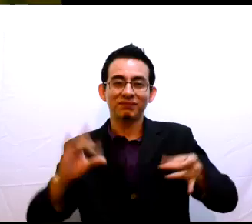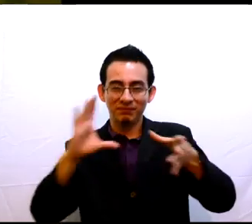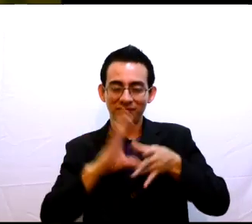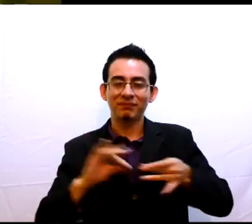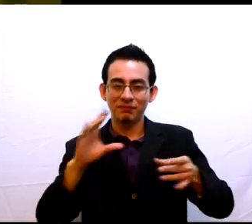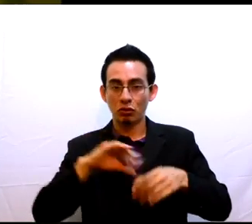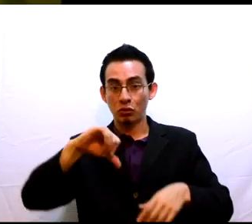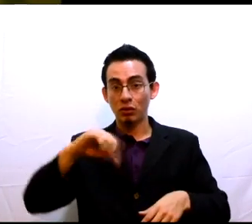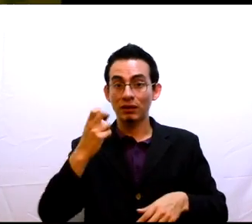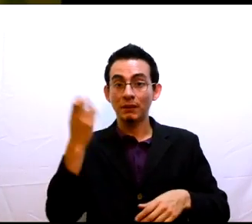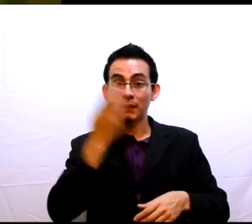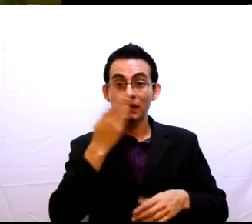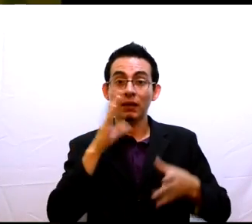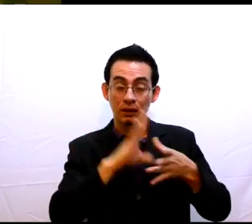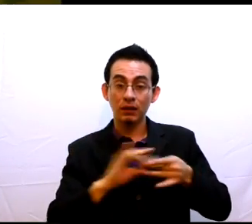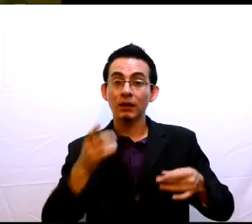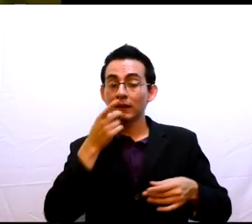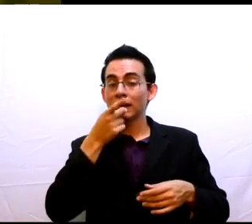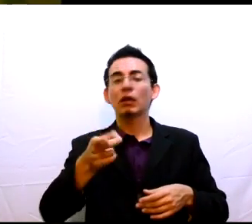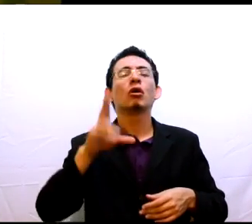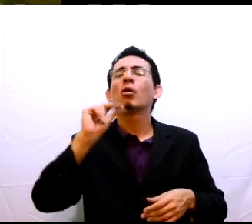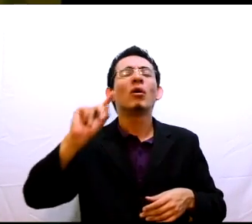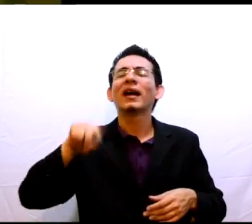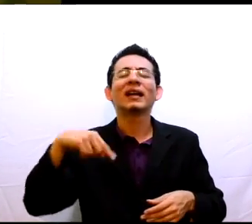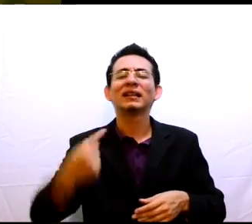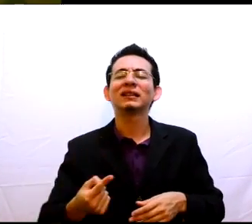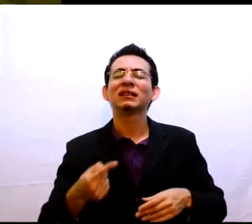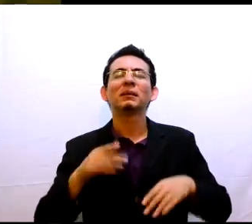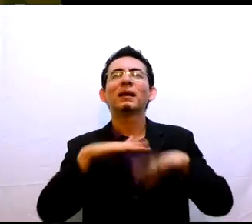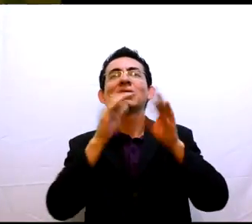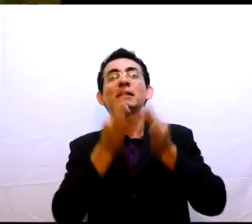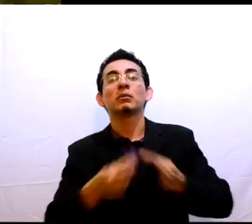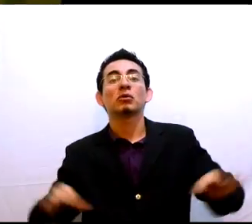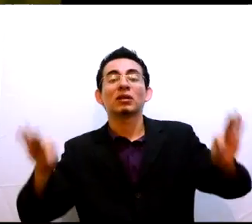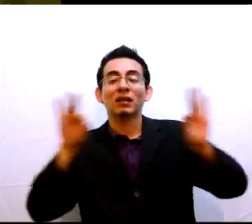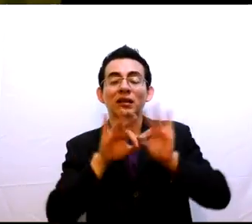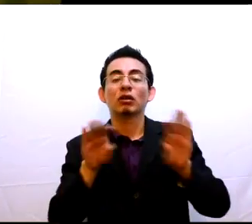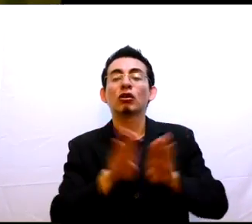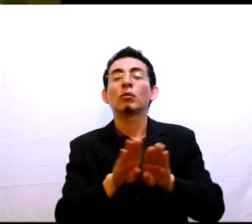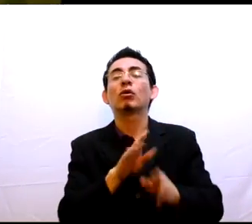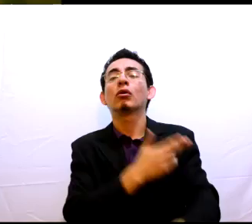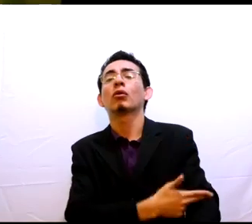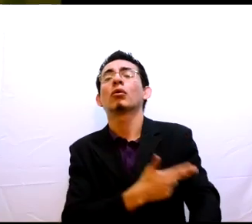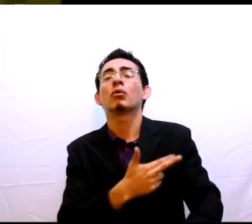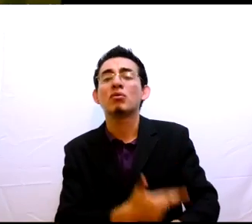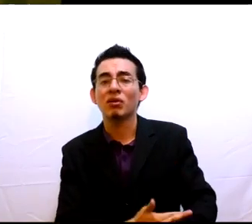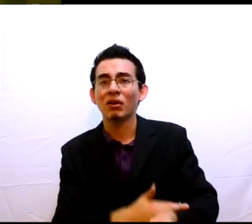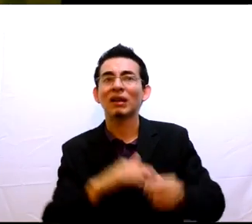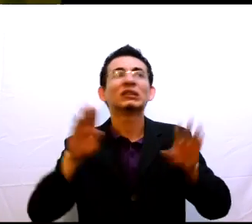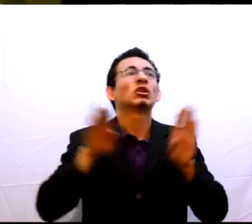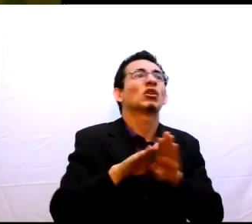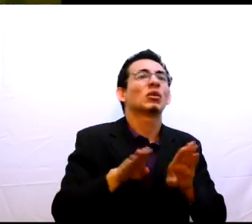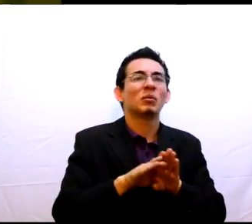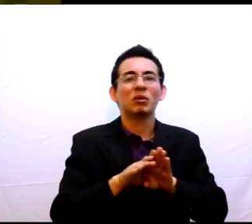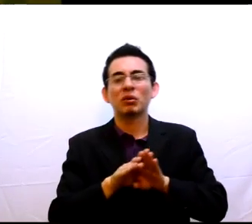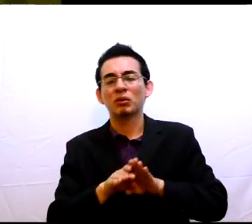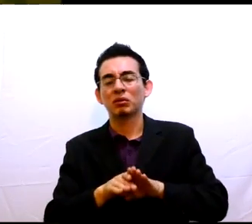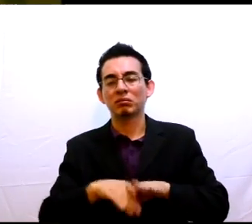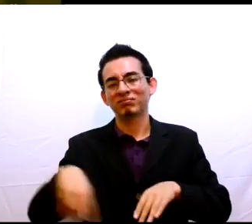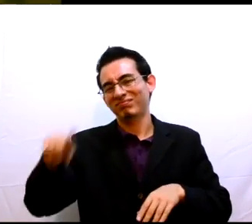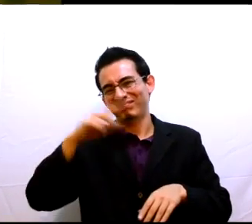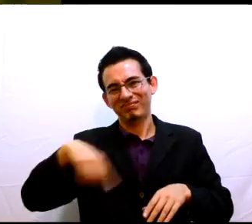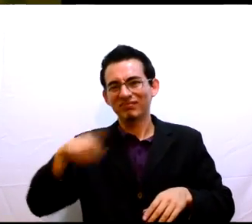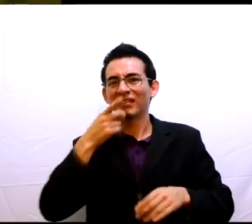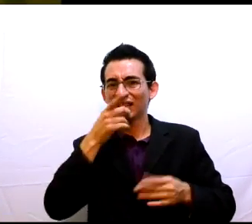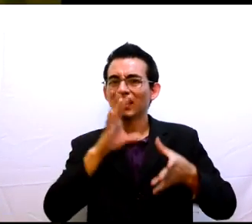parábola no es alabar al mayordomo por su deshonestidad porque jesús mismo lo llama mayordomo